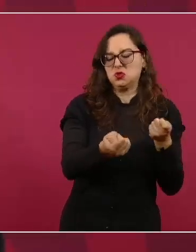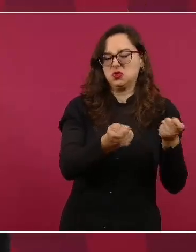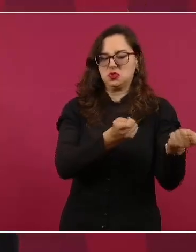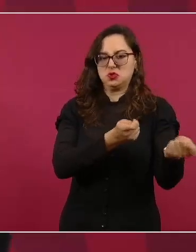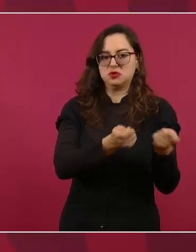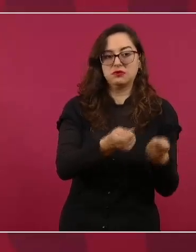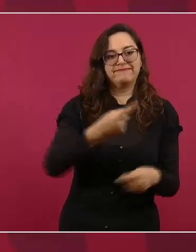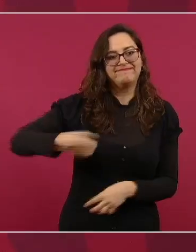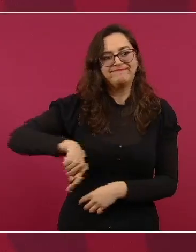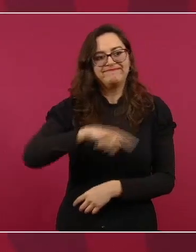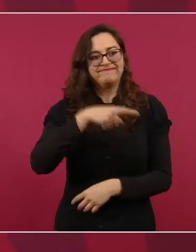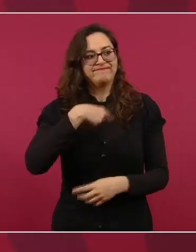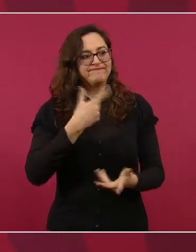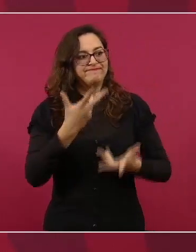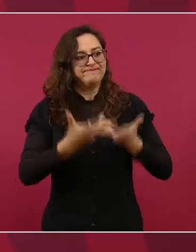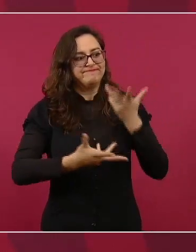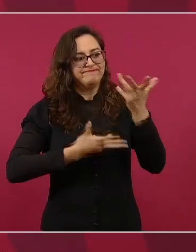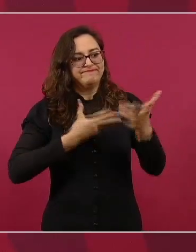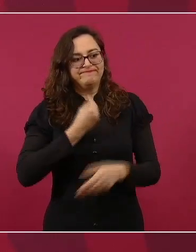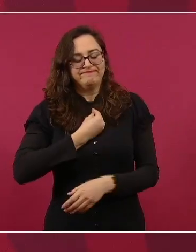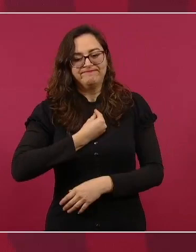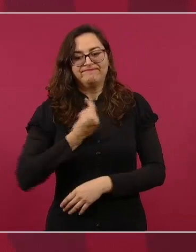padecía.